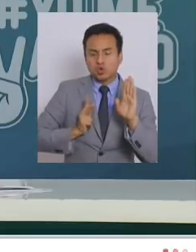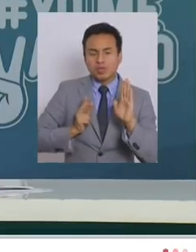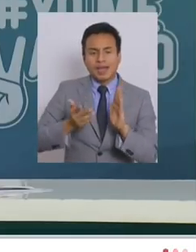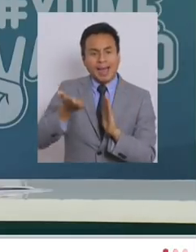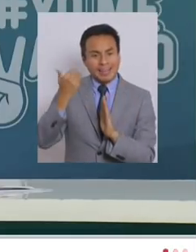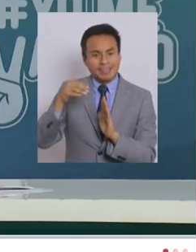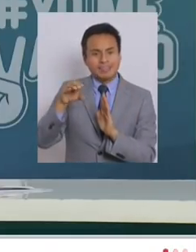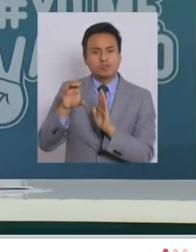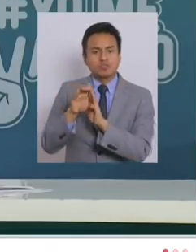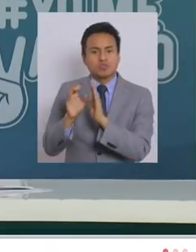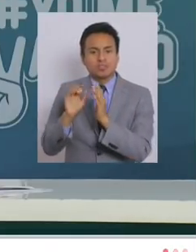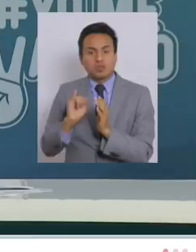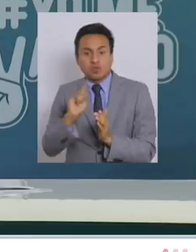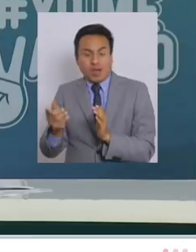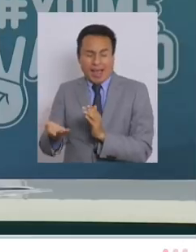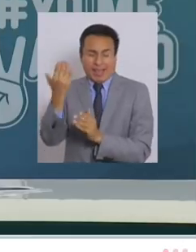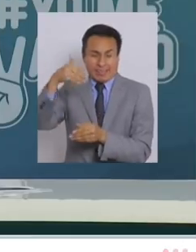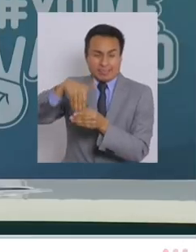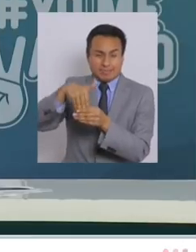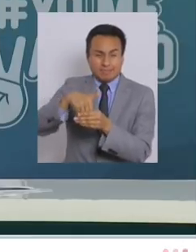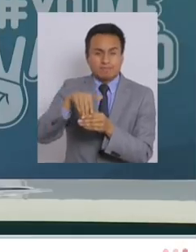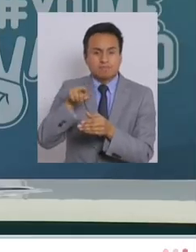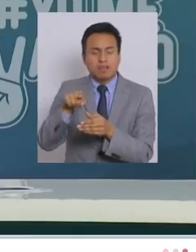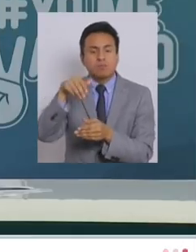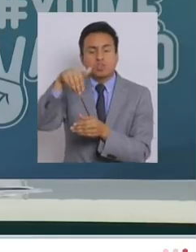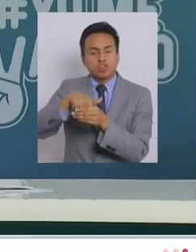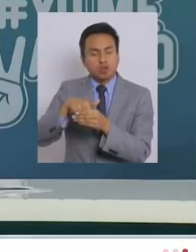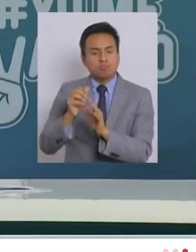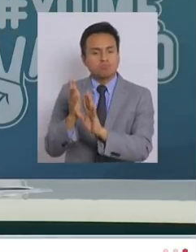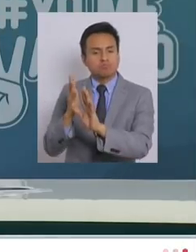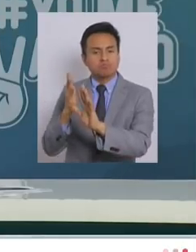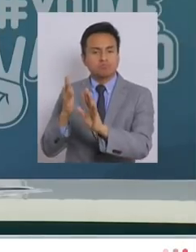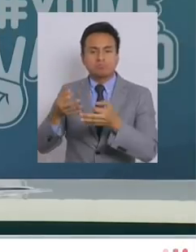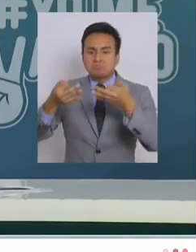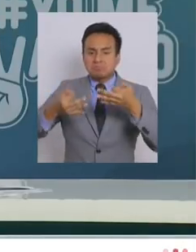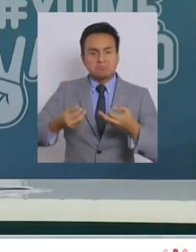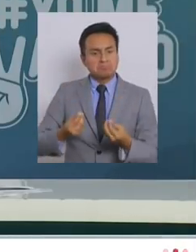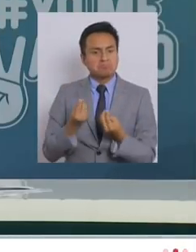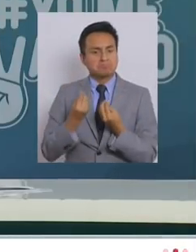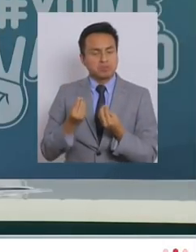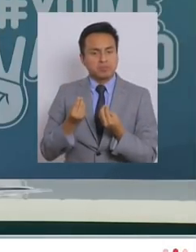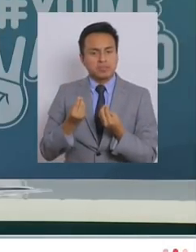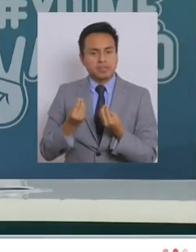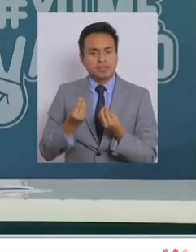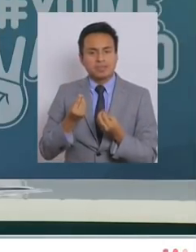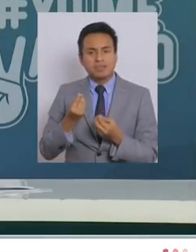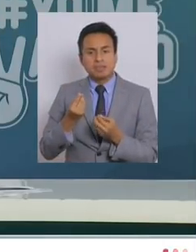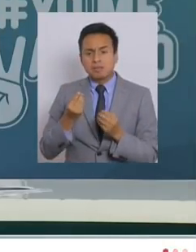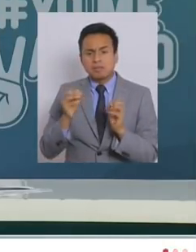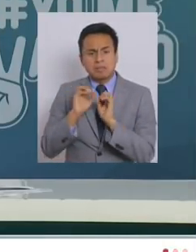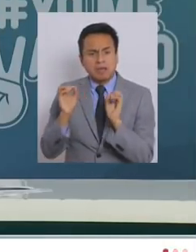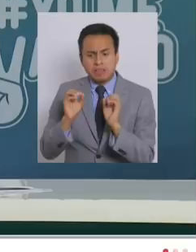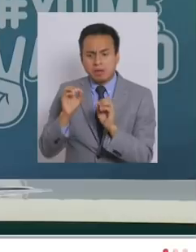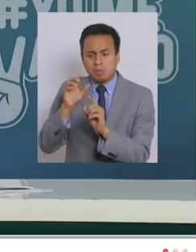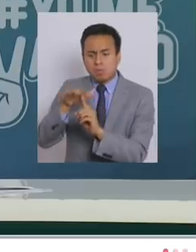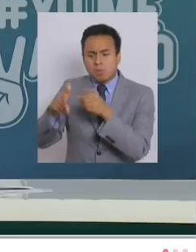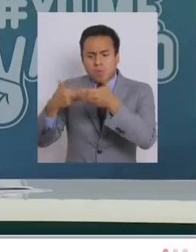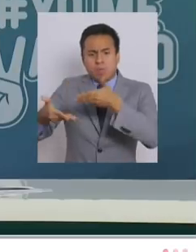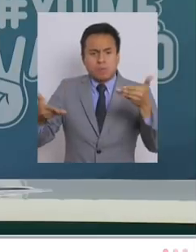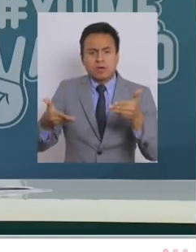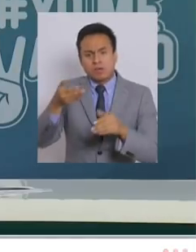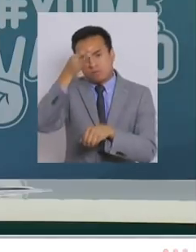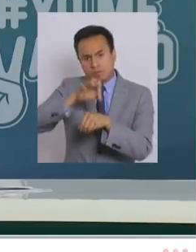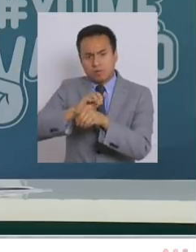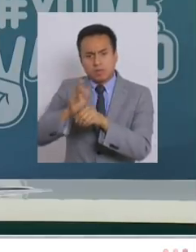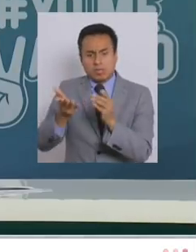plebiscito la votación se desempeñará de la mejor manera posible y no tuvimos ningún rebrote ni aumento de